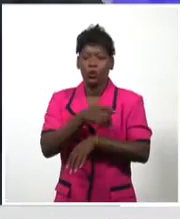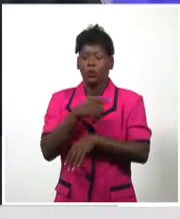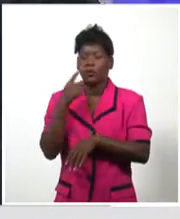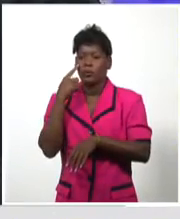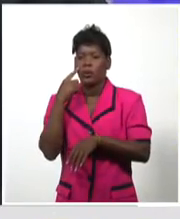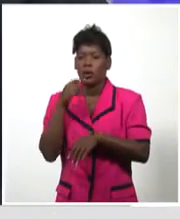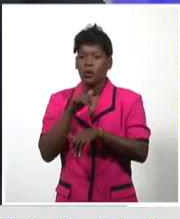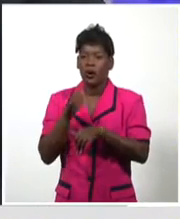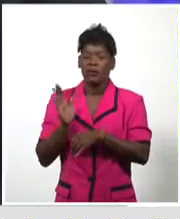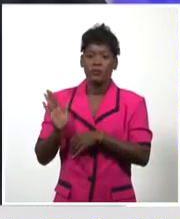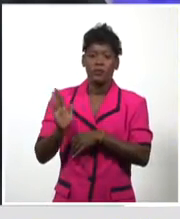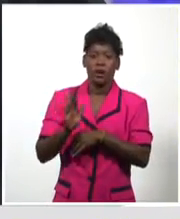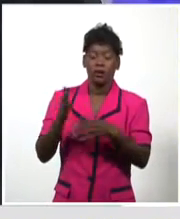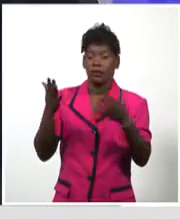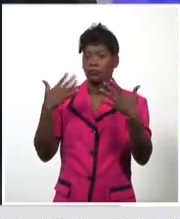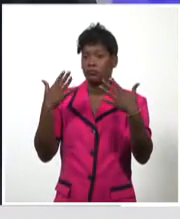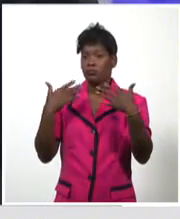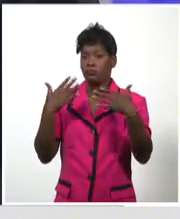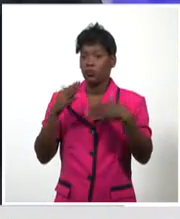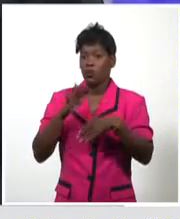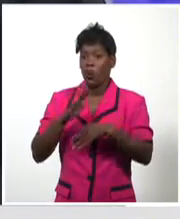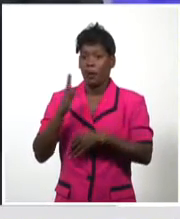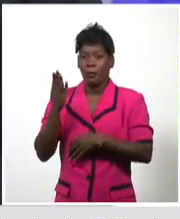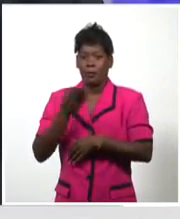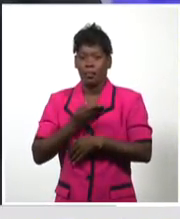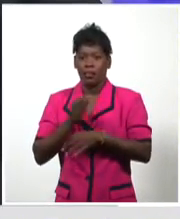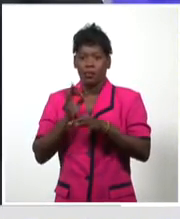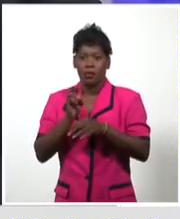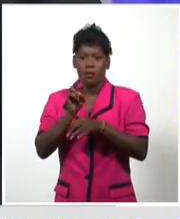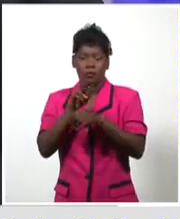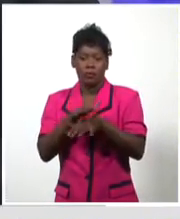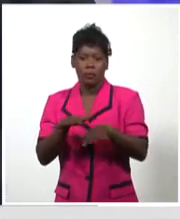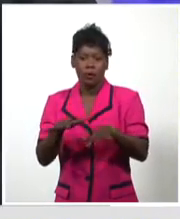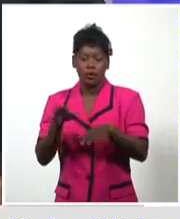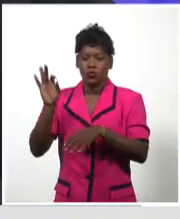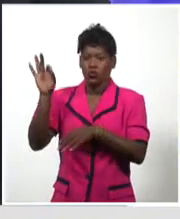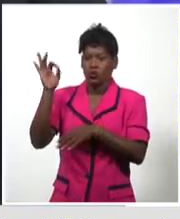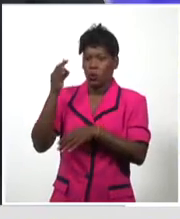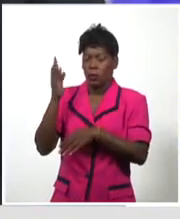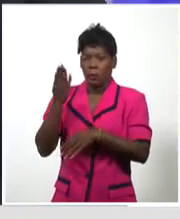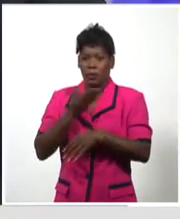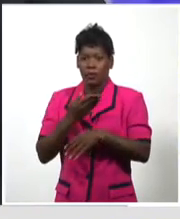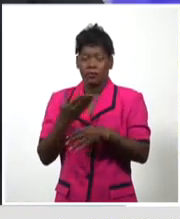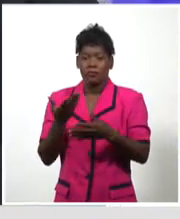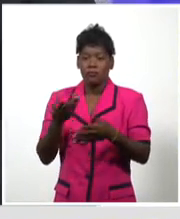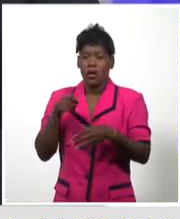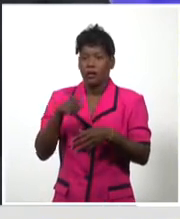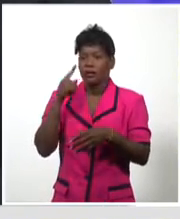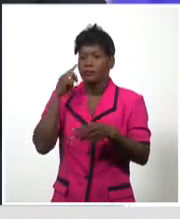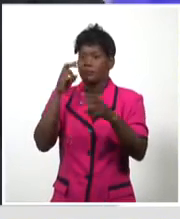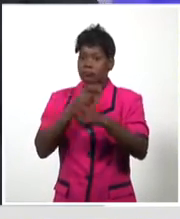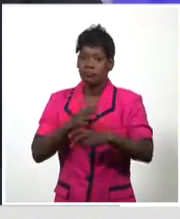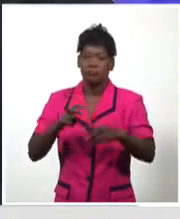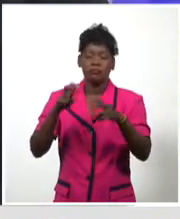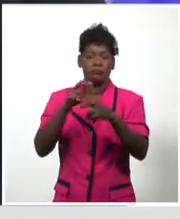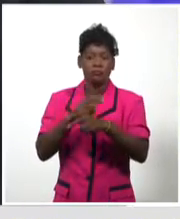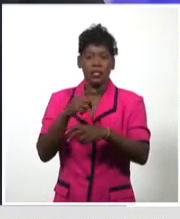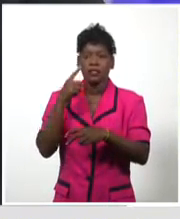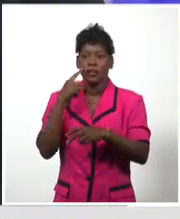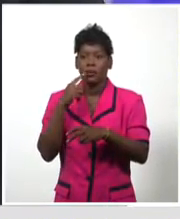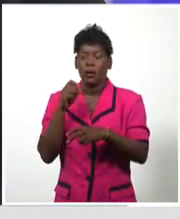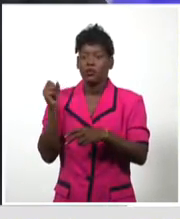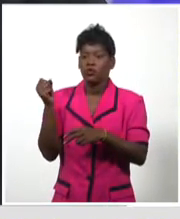con el calor, que la temperatura, que si la radiación solar, un grupo de variables que iban por sí solas a destruir el virus, a evitar